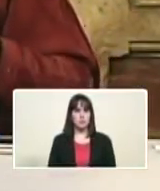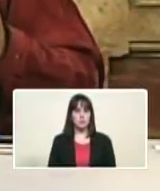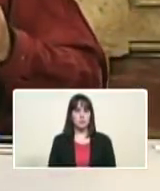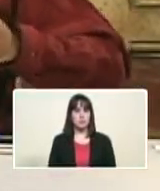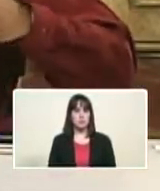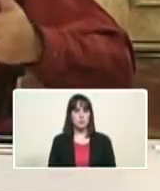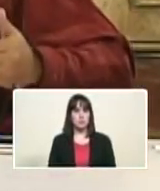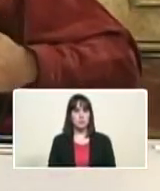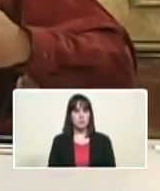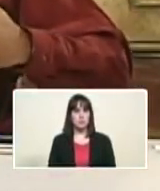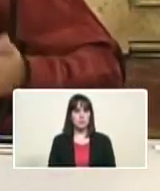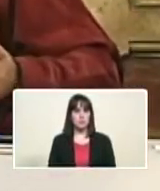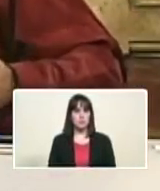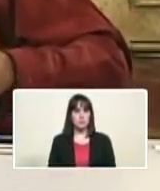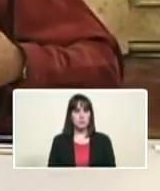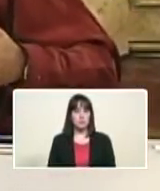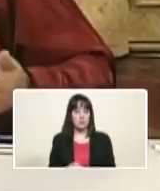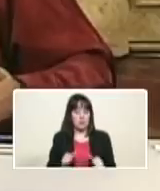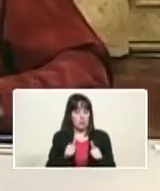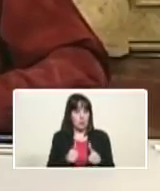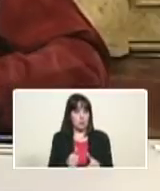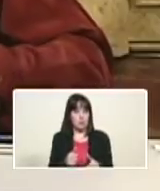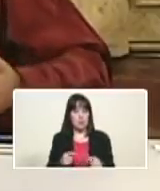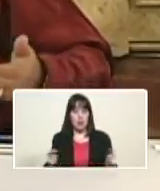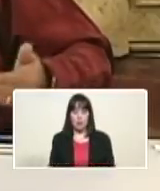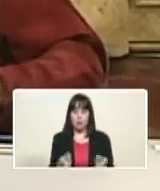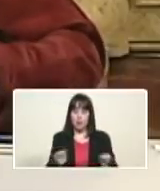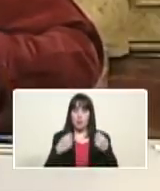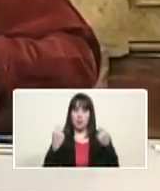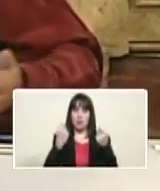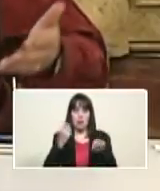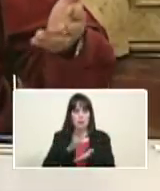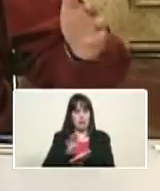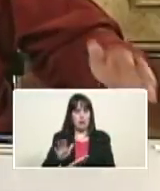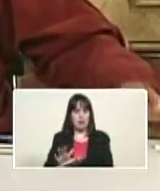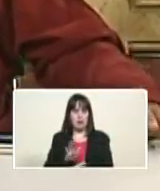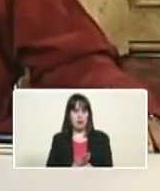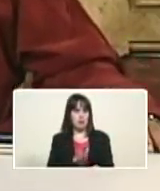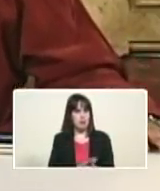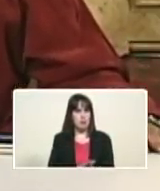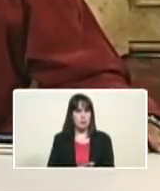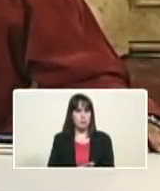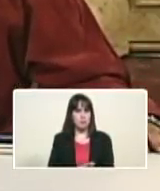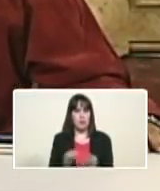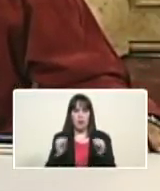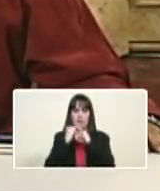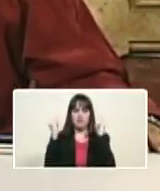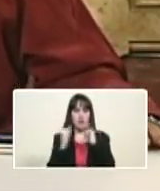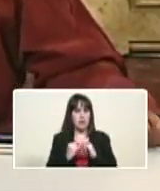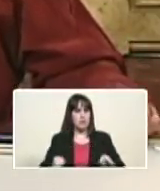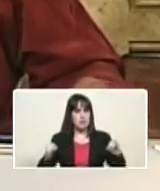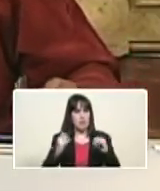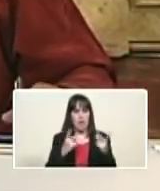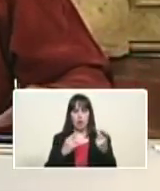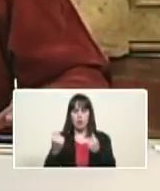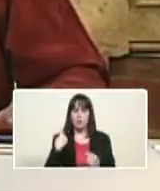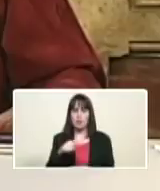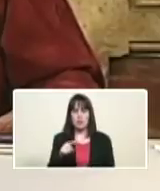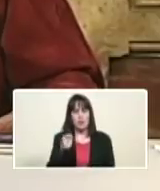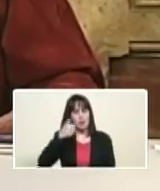y lo coloque en la senda del crecimiento, la prosperidad, la tranquilidad, la felicidad económica que tiene derecho nuestro pueblo.